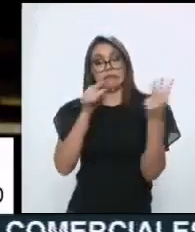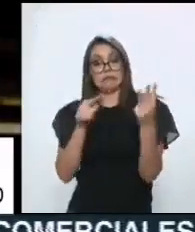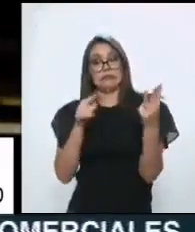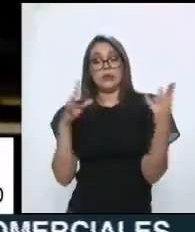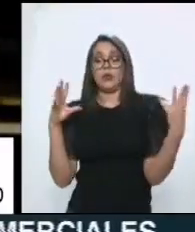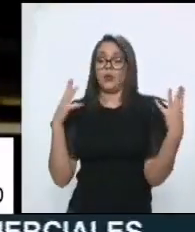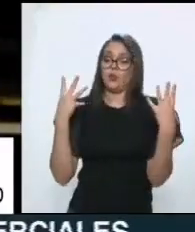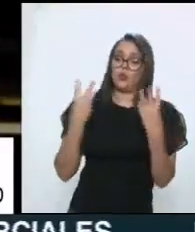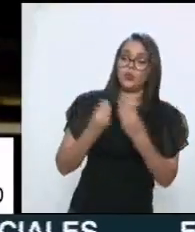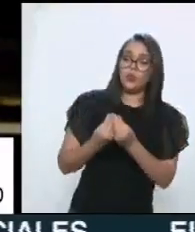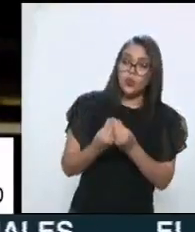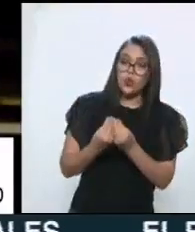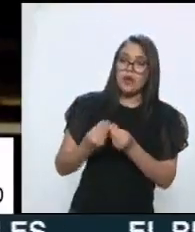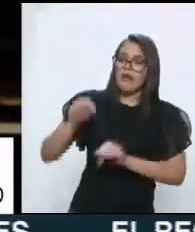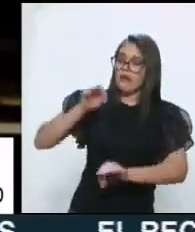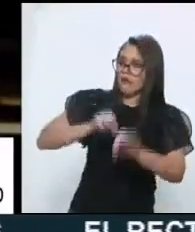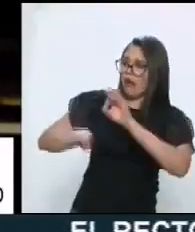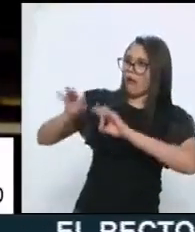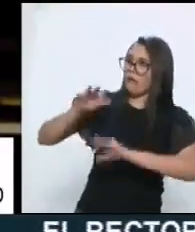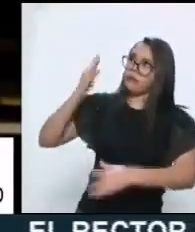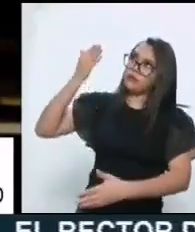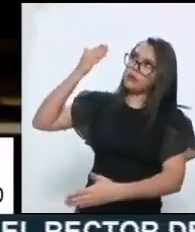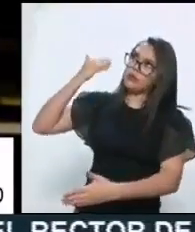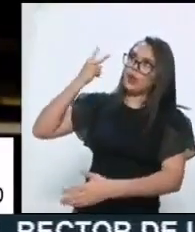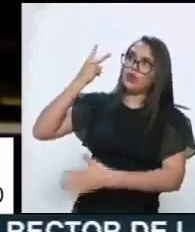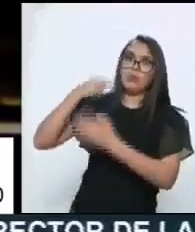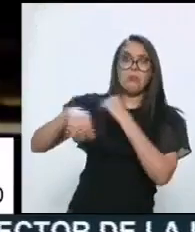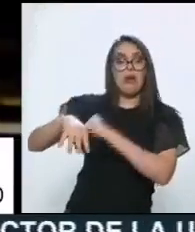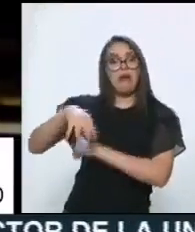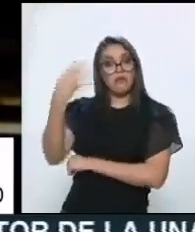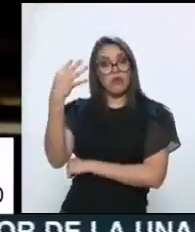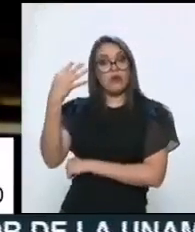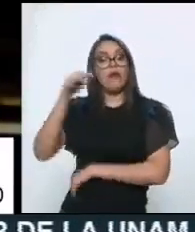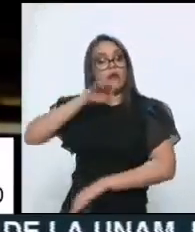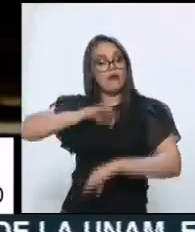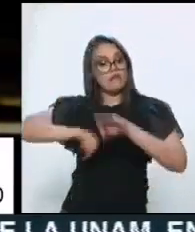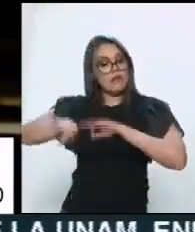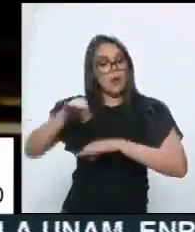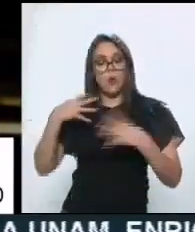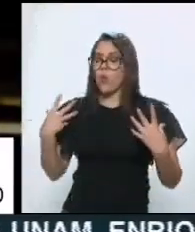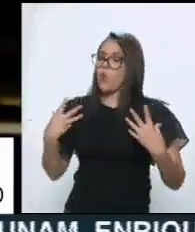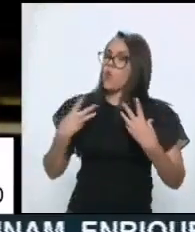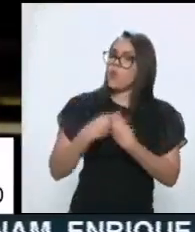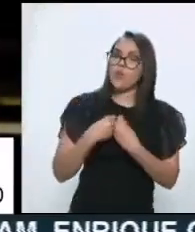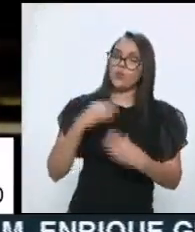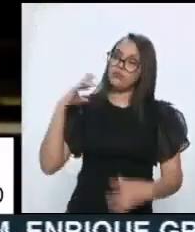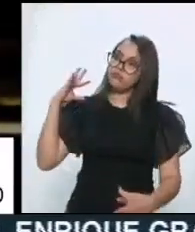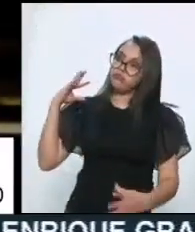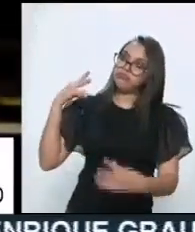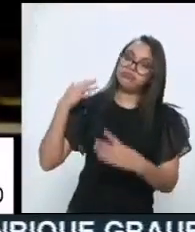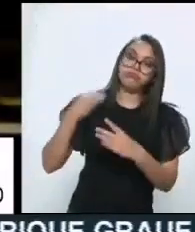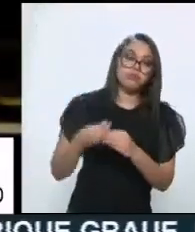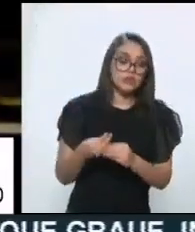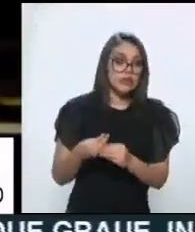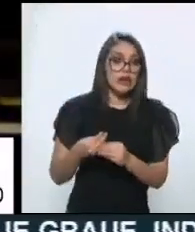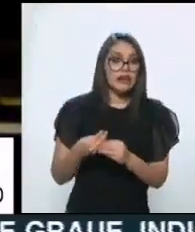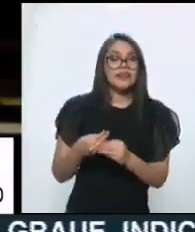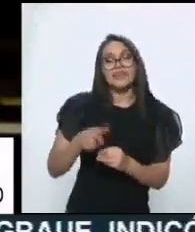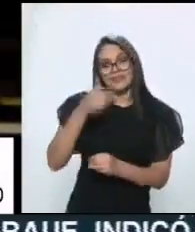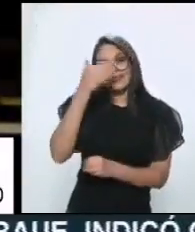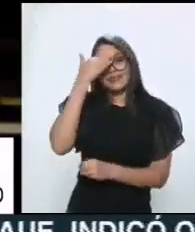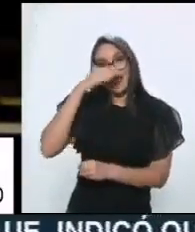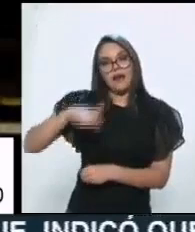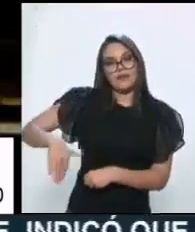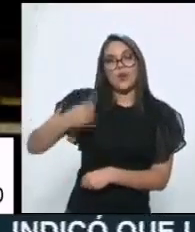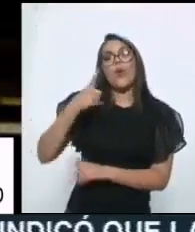y de, digamos, estos actores desde 2014, con Gonzalo Aguilar Sincer. Y ahora, como sabes, hace un mes, y como